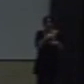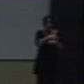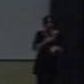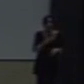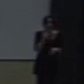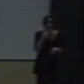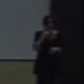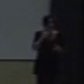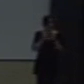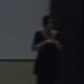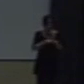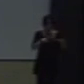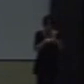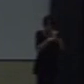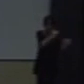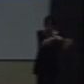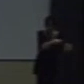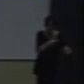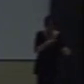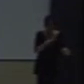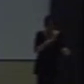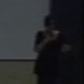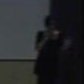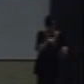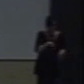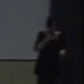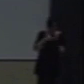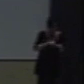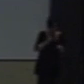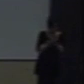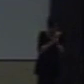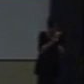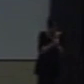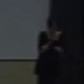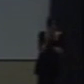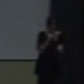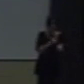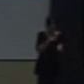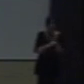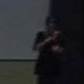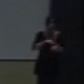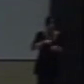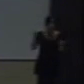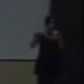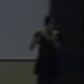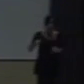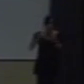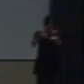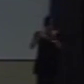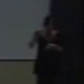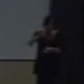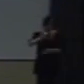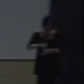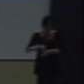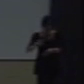y que llevas 20 años tirada en la calle, se puede destruir en 5 minutos por una terrible noticia que se dé mal dada en un